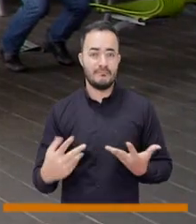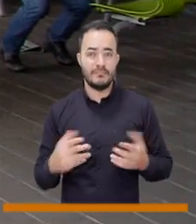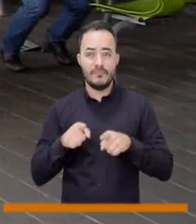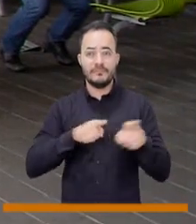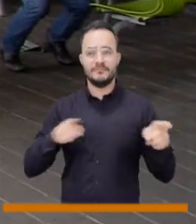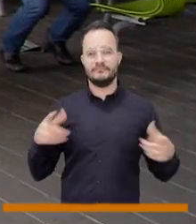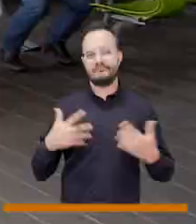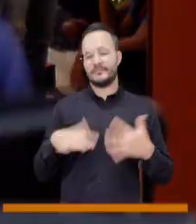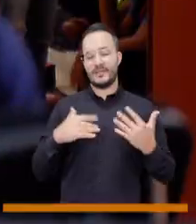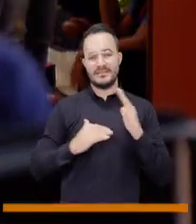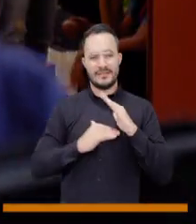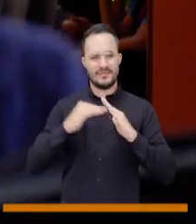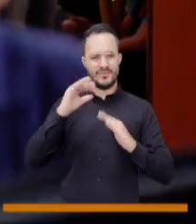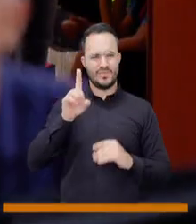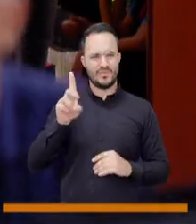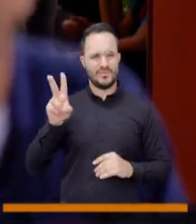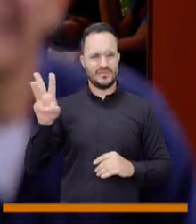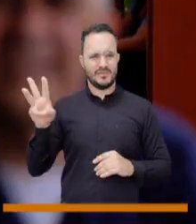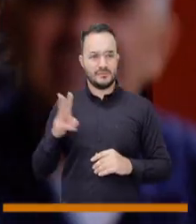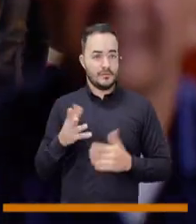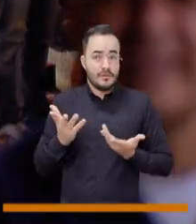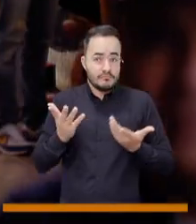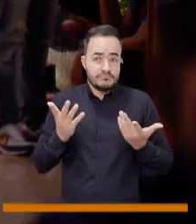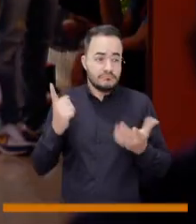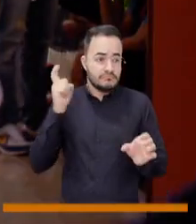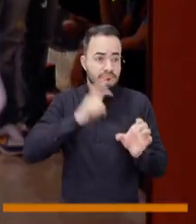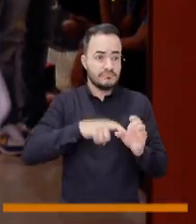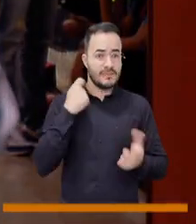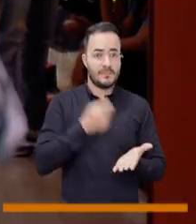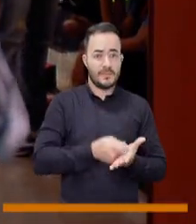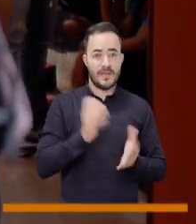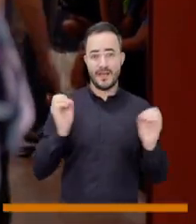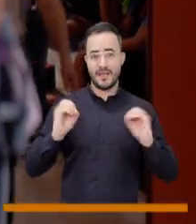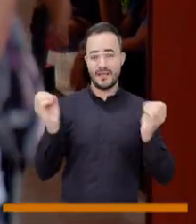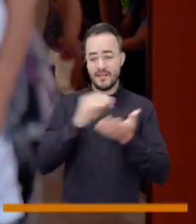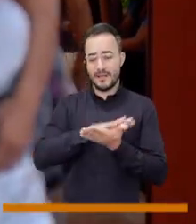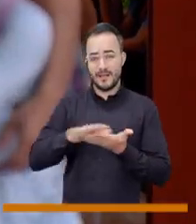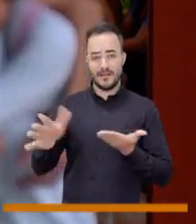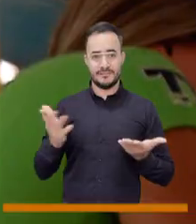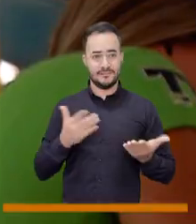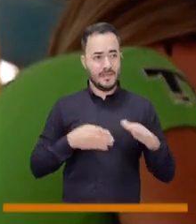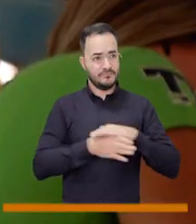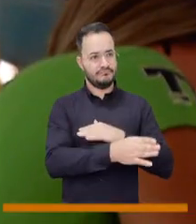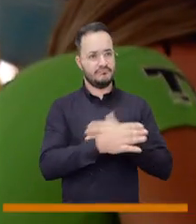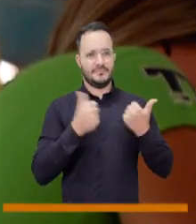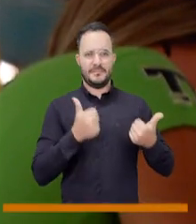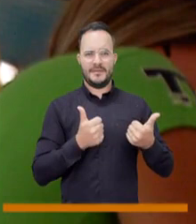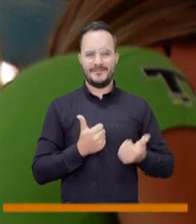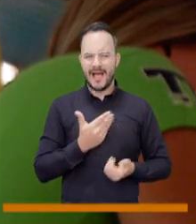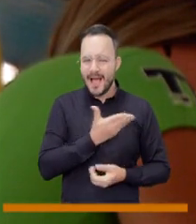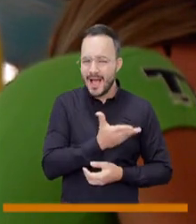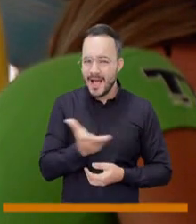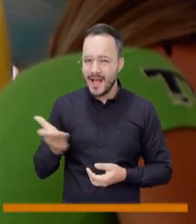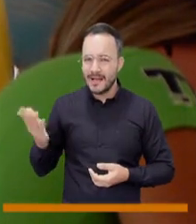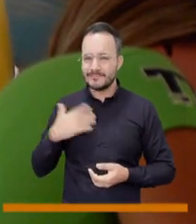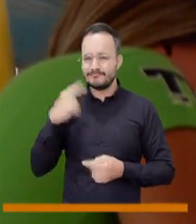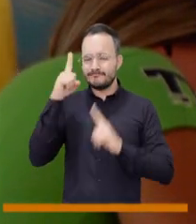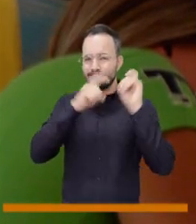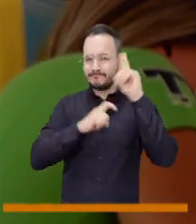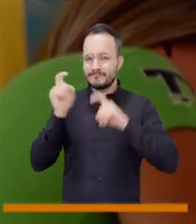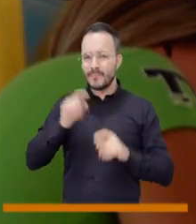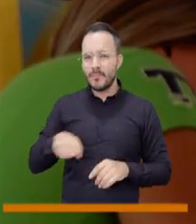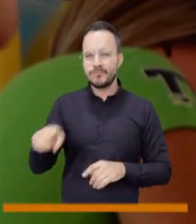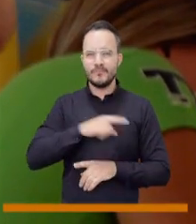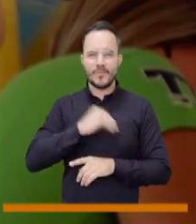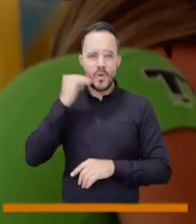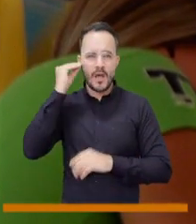3 podrán acceder a educación superior sin tener que pagar este costo de la matrícula, y pues eso va a hacer que muchas